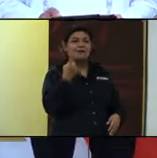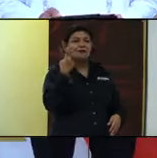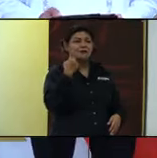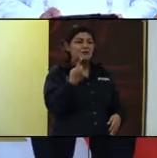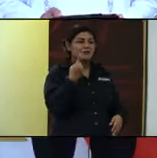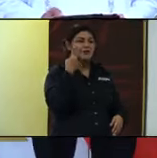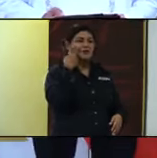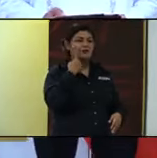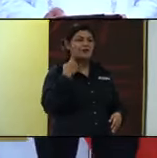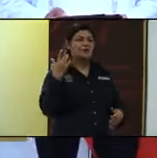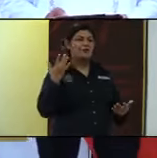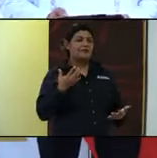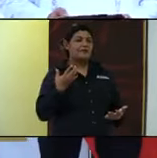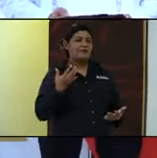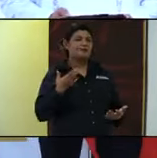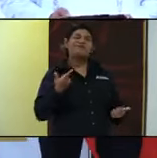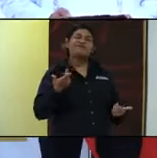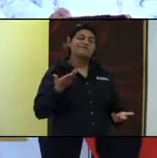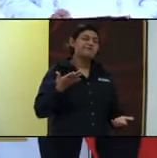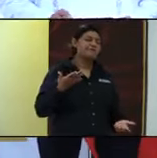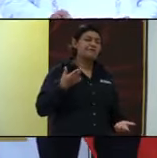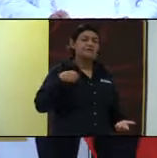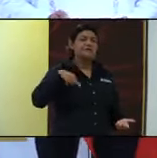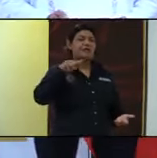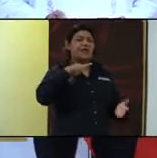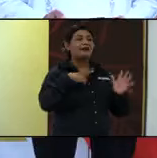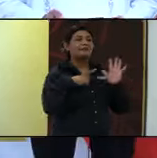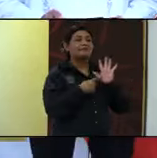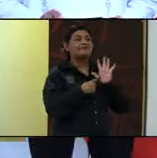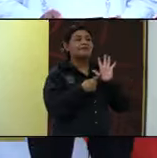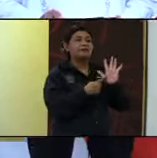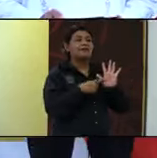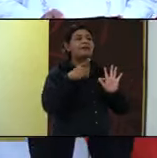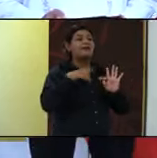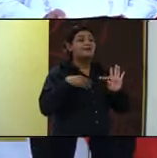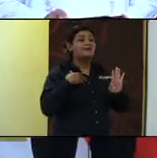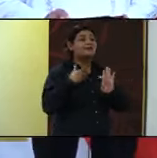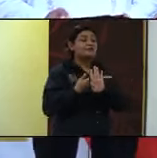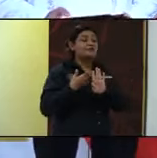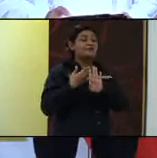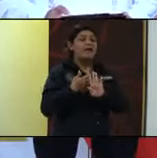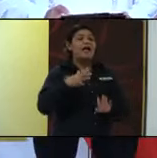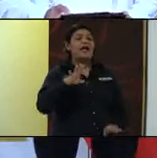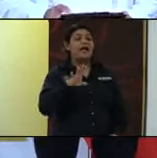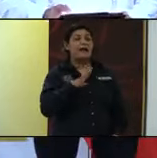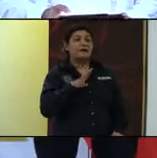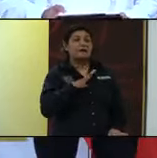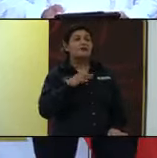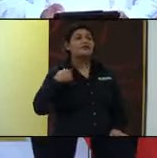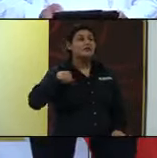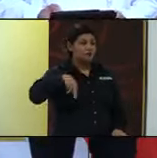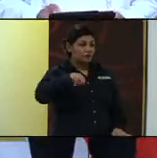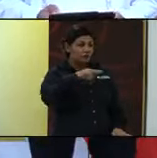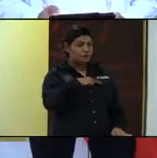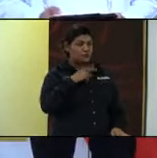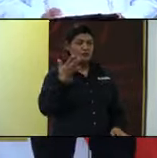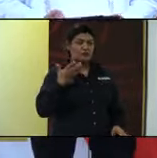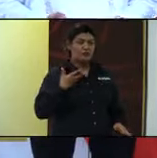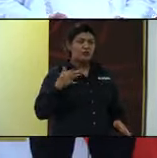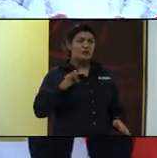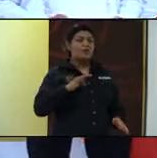una. Lamentablemente los índices ahí están. La violencia persiste. Y nosotros, dentro de